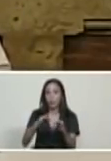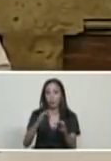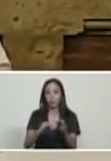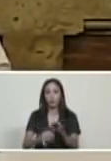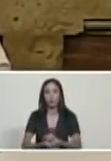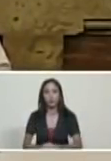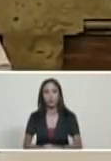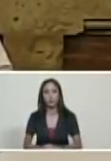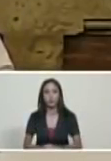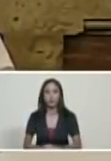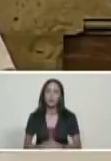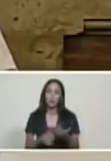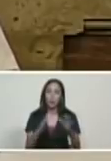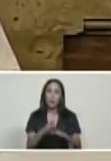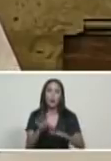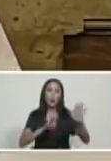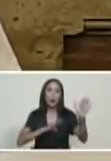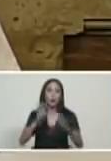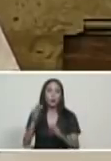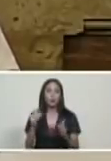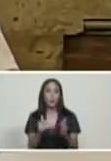a 14.400